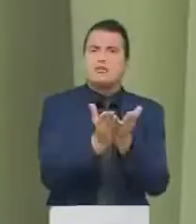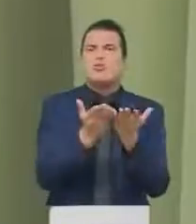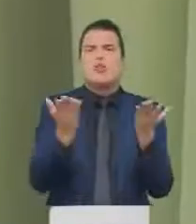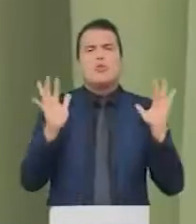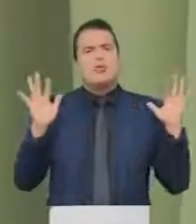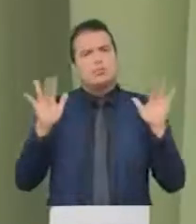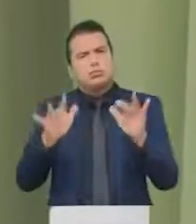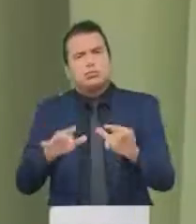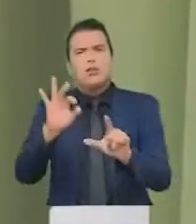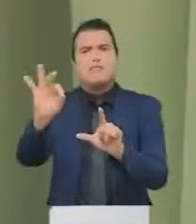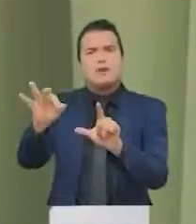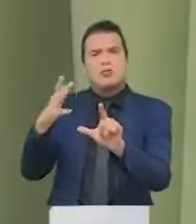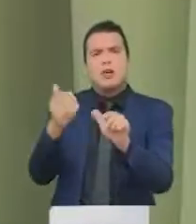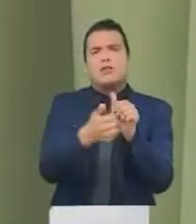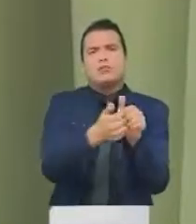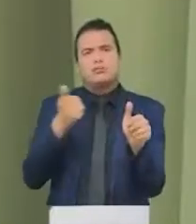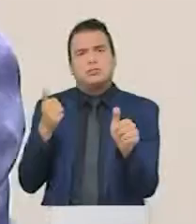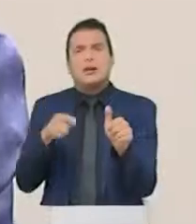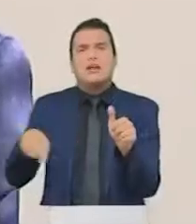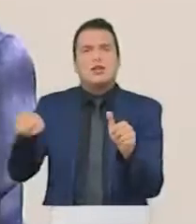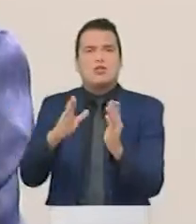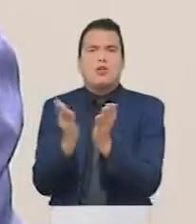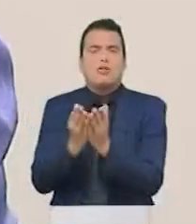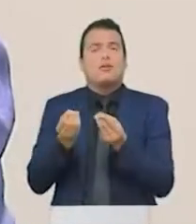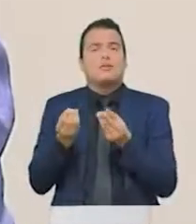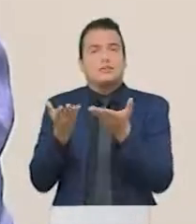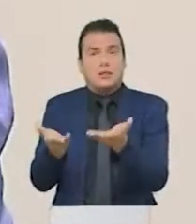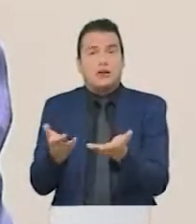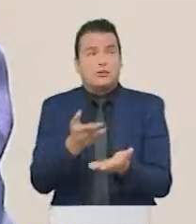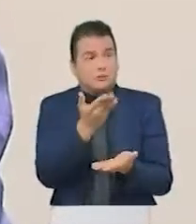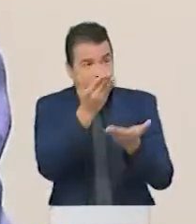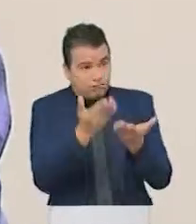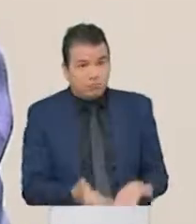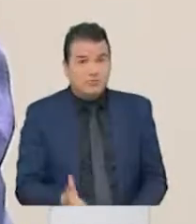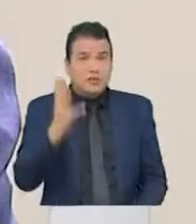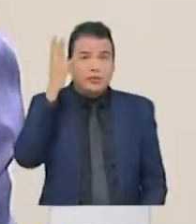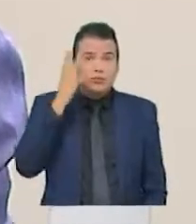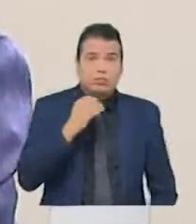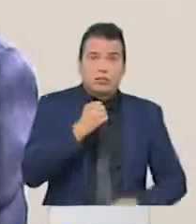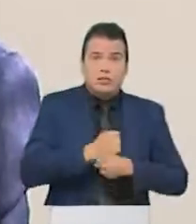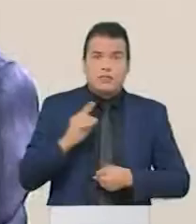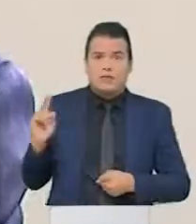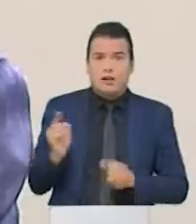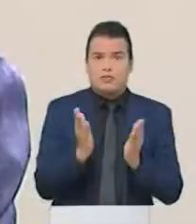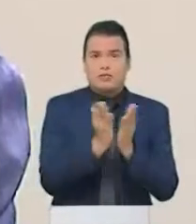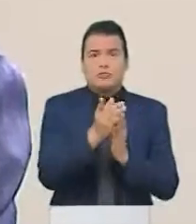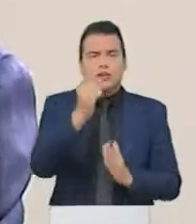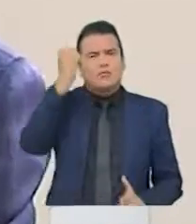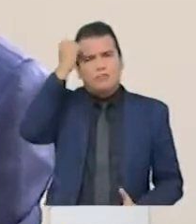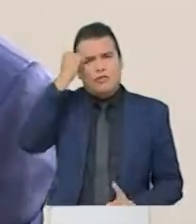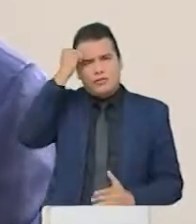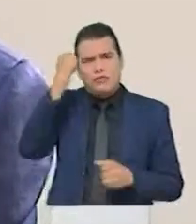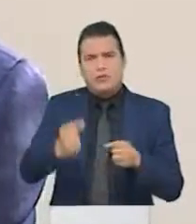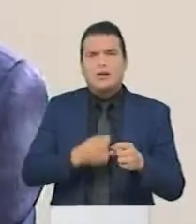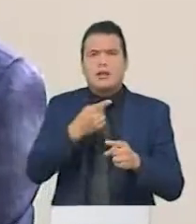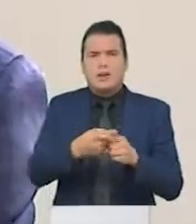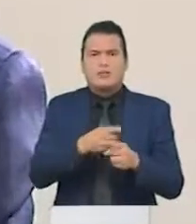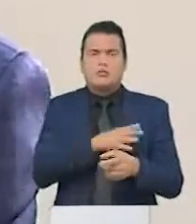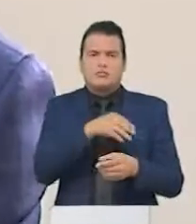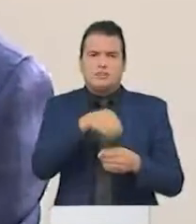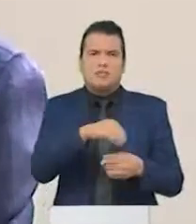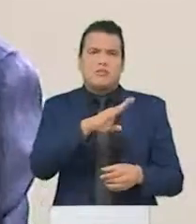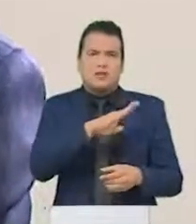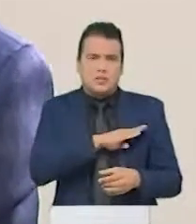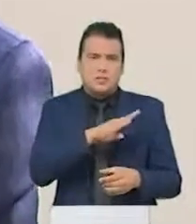también a la distancia eso es lo que se requiere realmente en el país y que me abra una persona preparada como usted porque no solamente ha dado clase en el sector